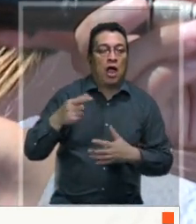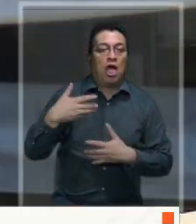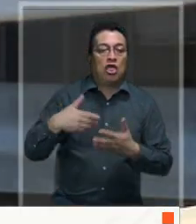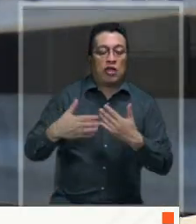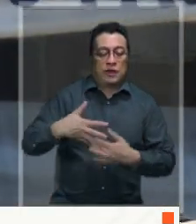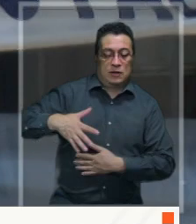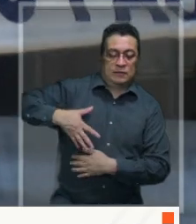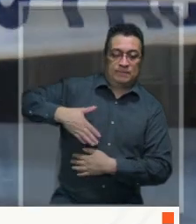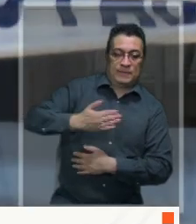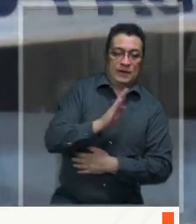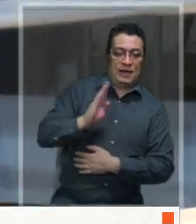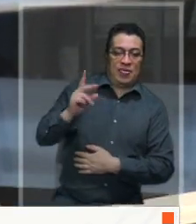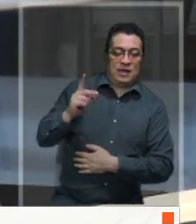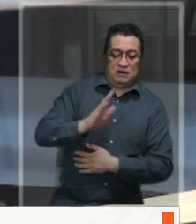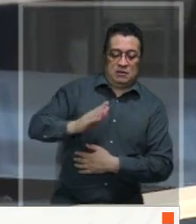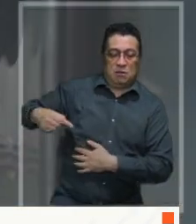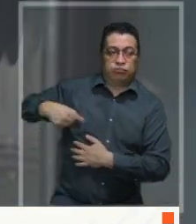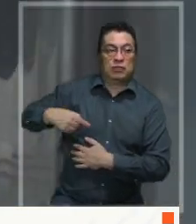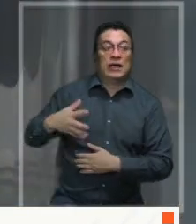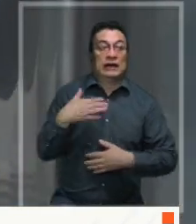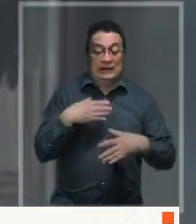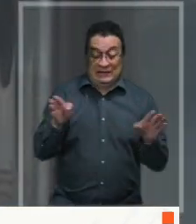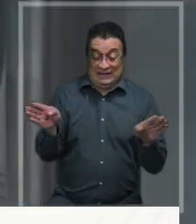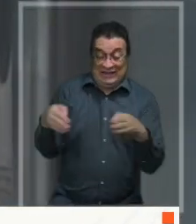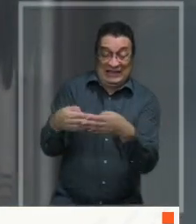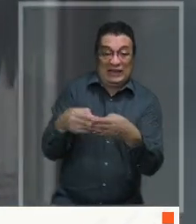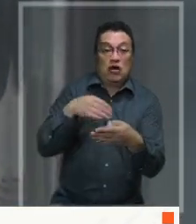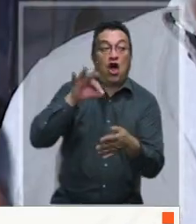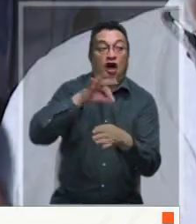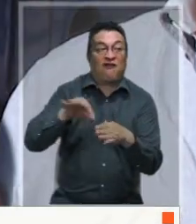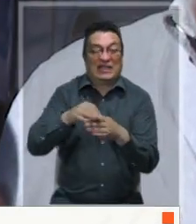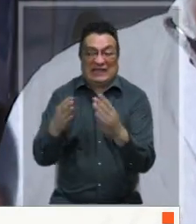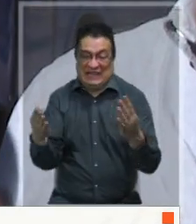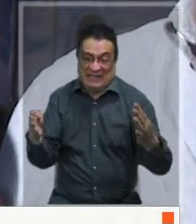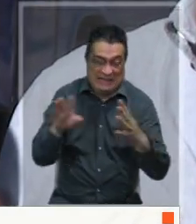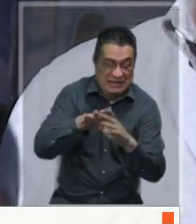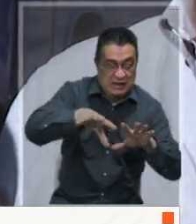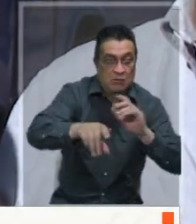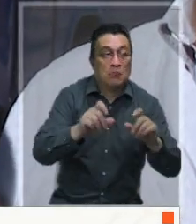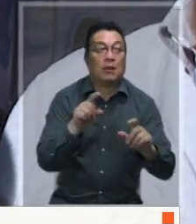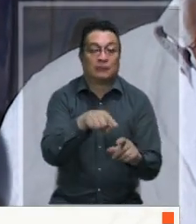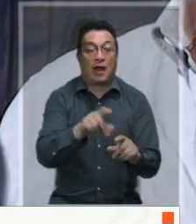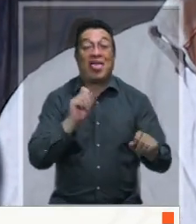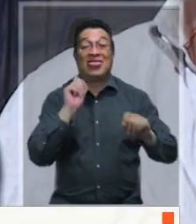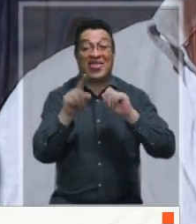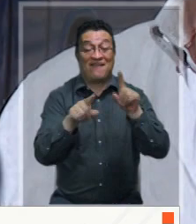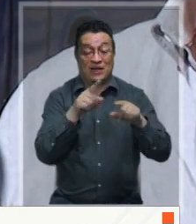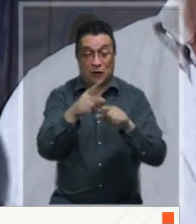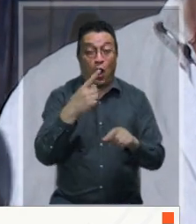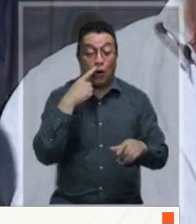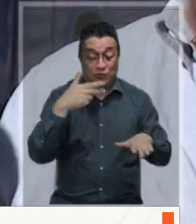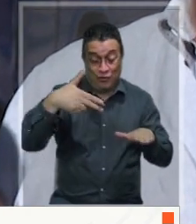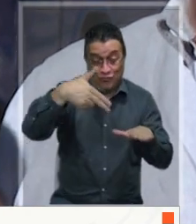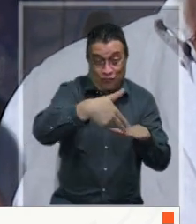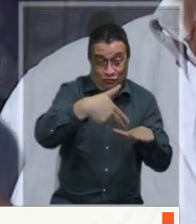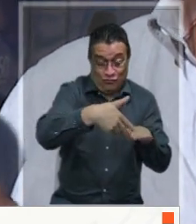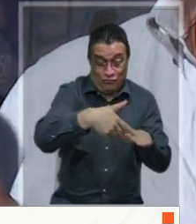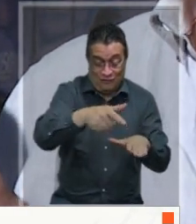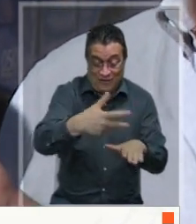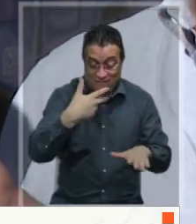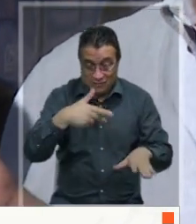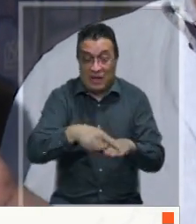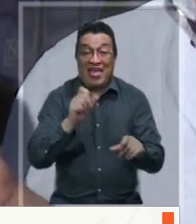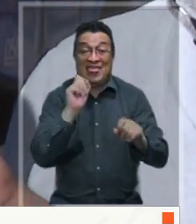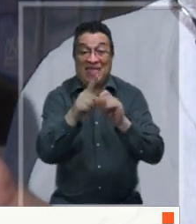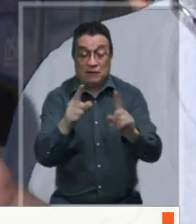derecho quiso encerrar a los asaltantes en una oficina por defender a un bombero que abastecedor de dinero